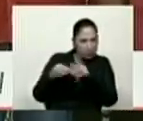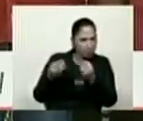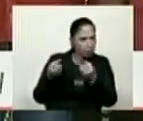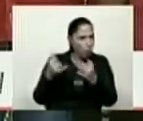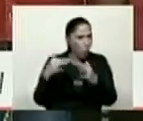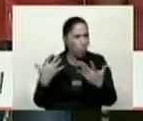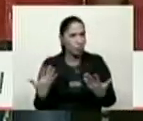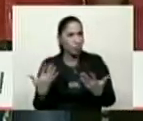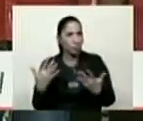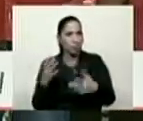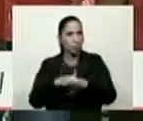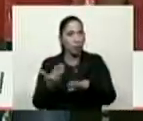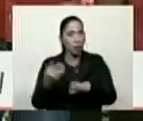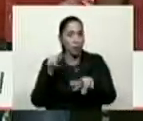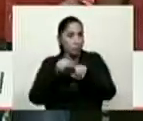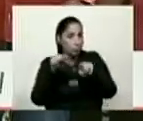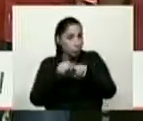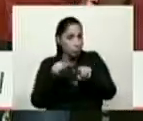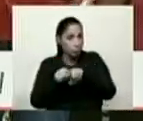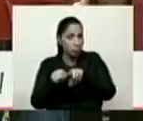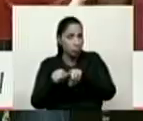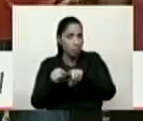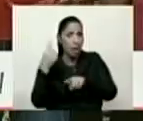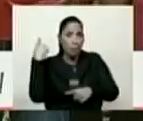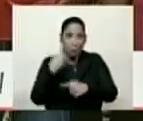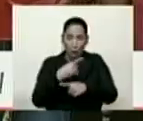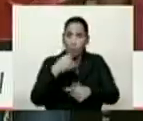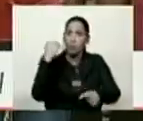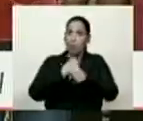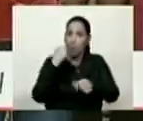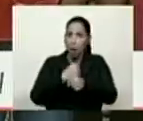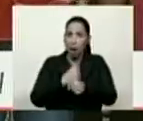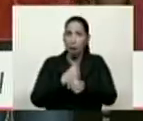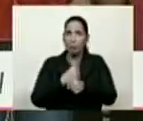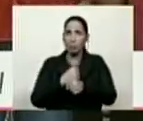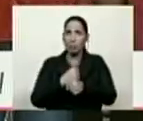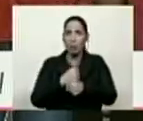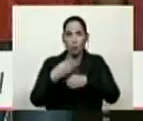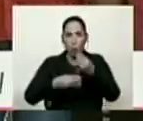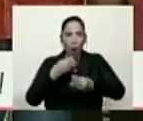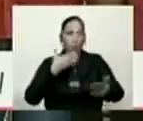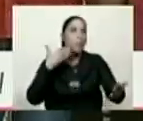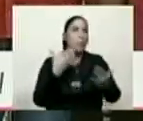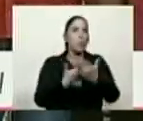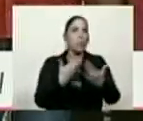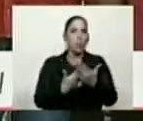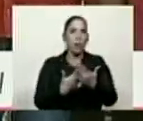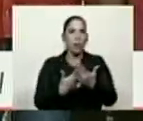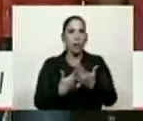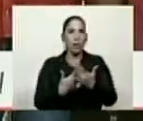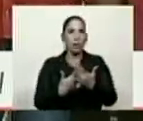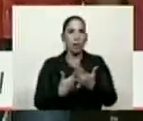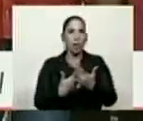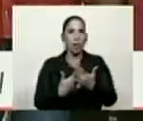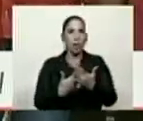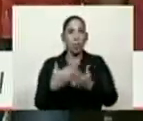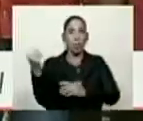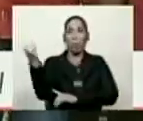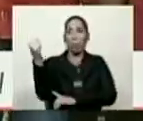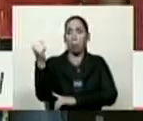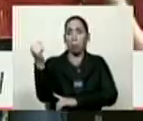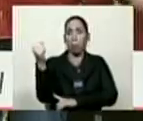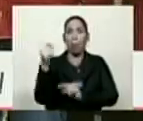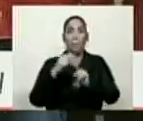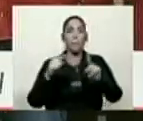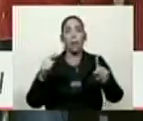porque el que critica debe aportar. No estoy de acuerdo con esto, hago estas propuestas. No me pararon. Ah, bueno, pero yo